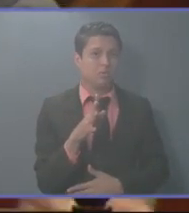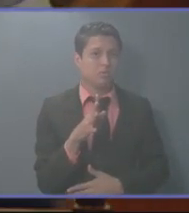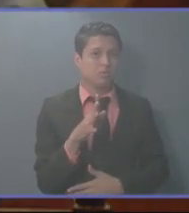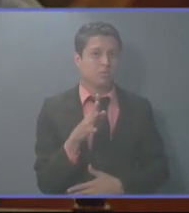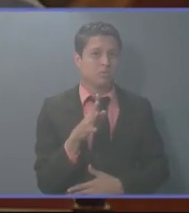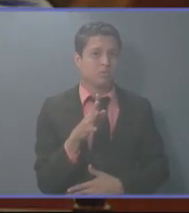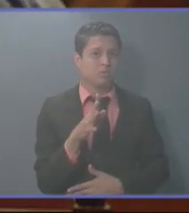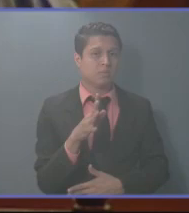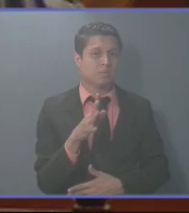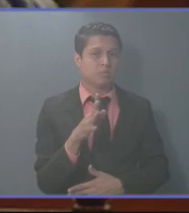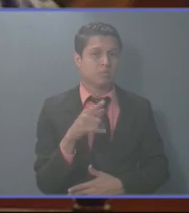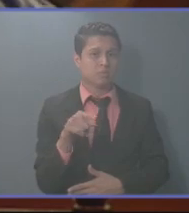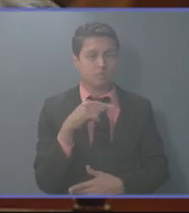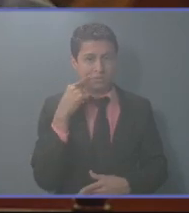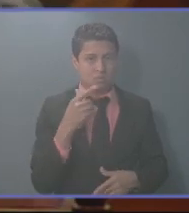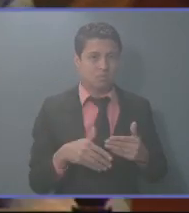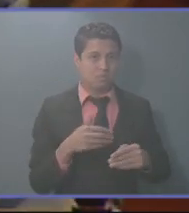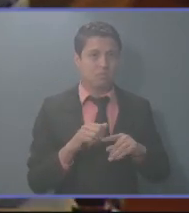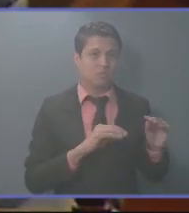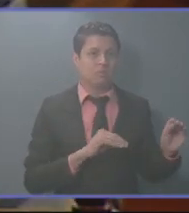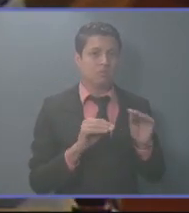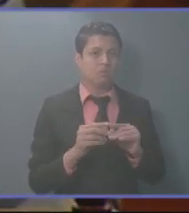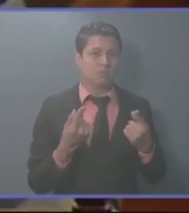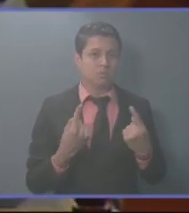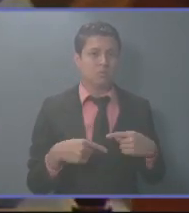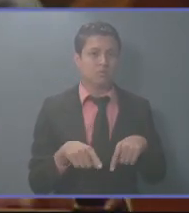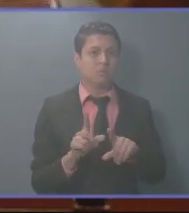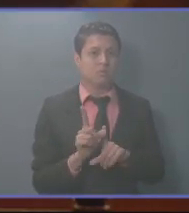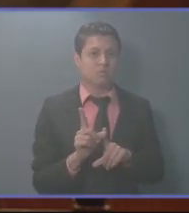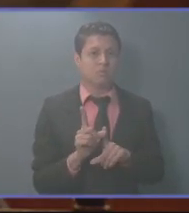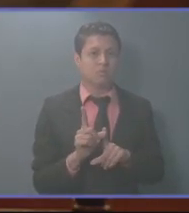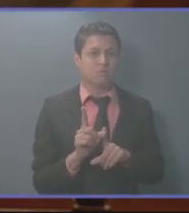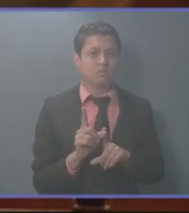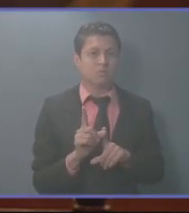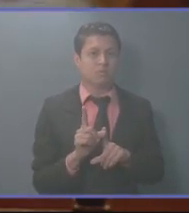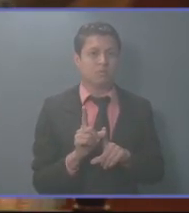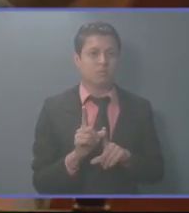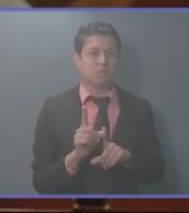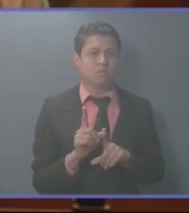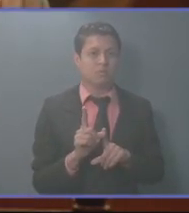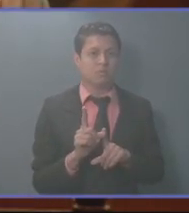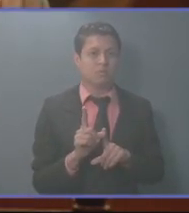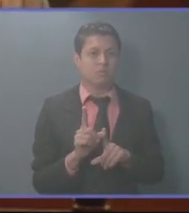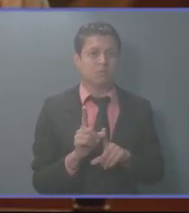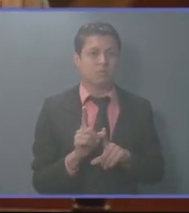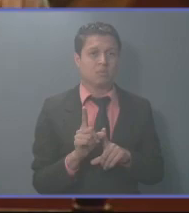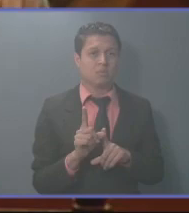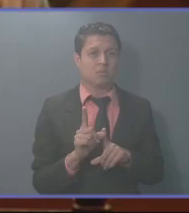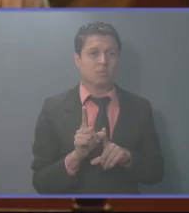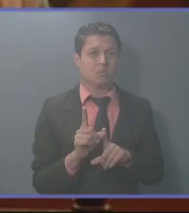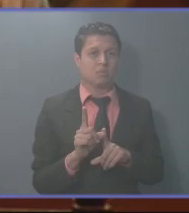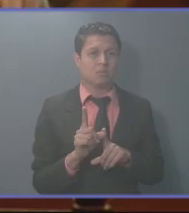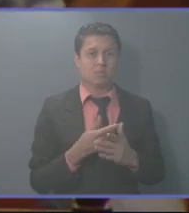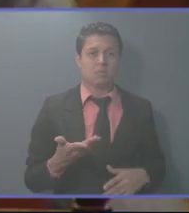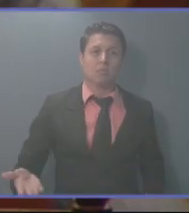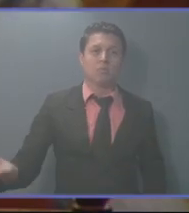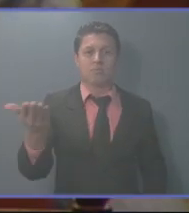le recuerdo al pueblo salvadoreño, a este pleno legislativo, a